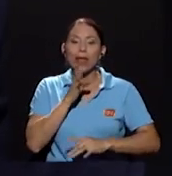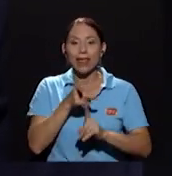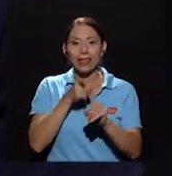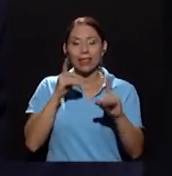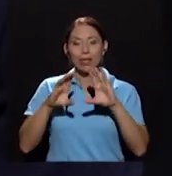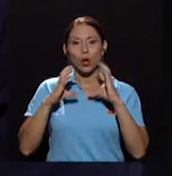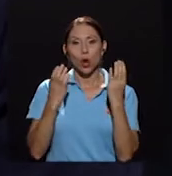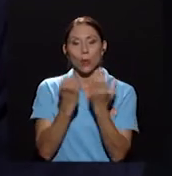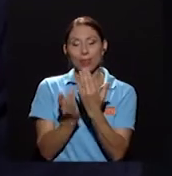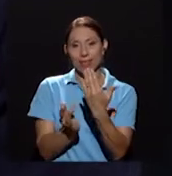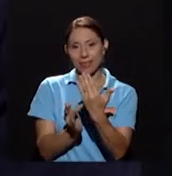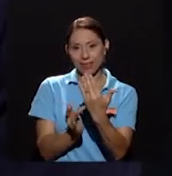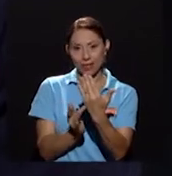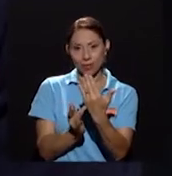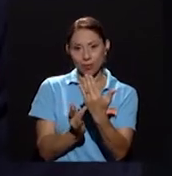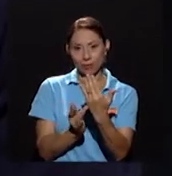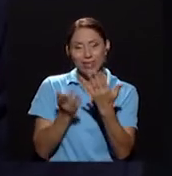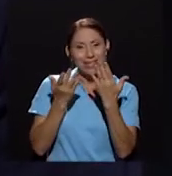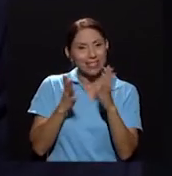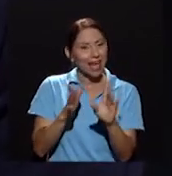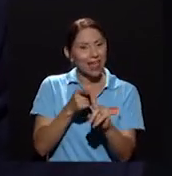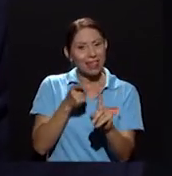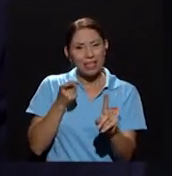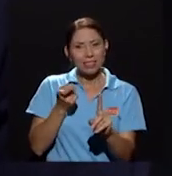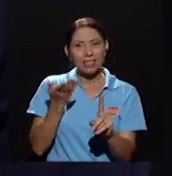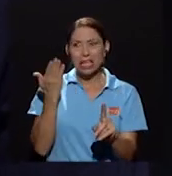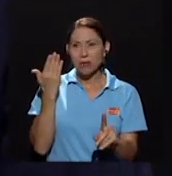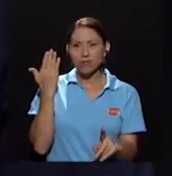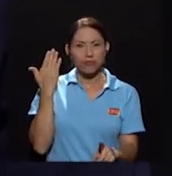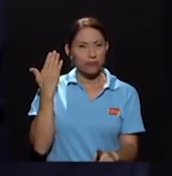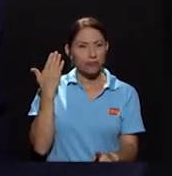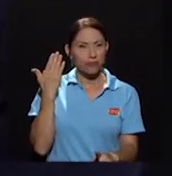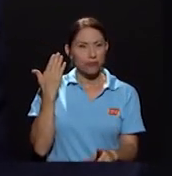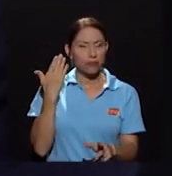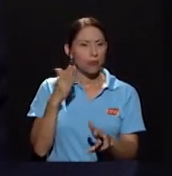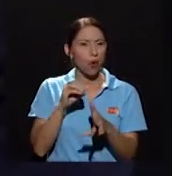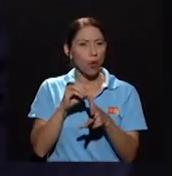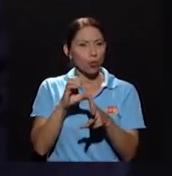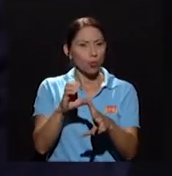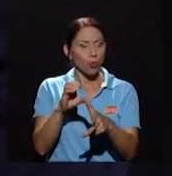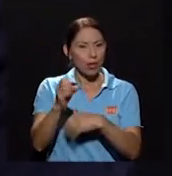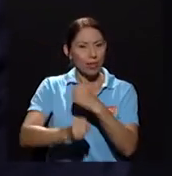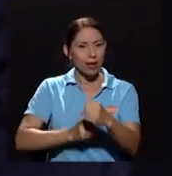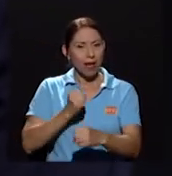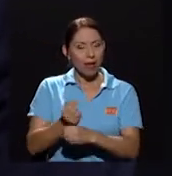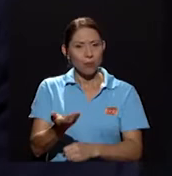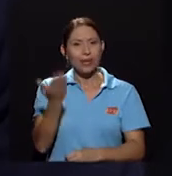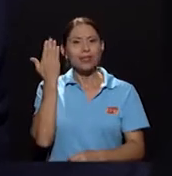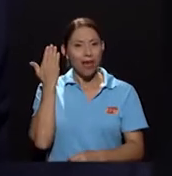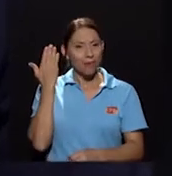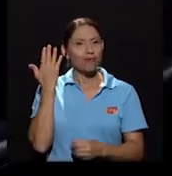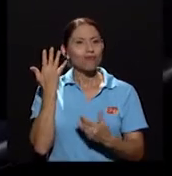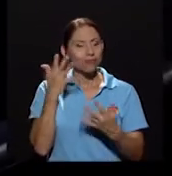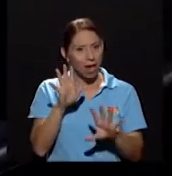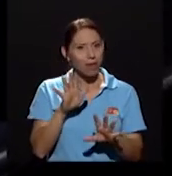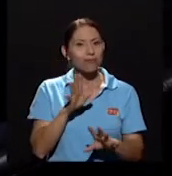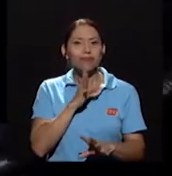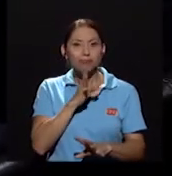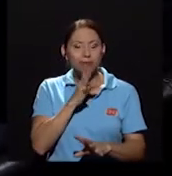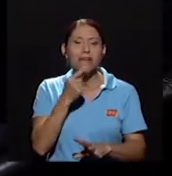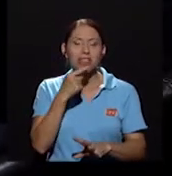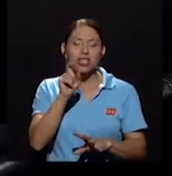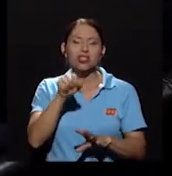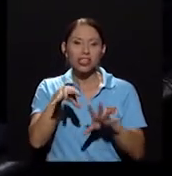adelanto ya desde desde aproximadamente octubre del año pasado y